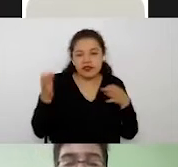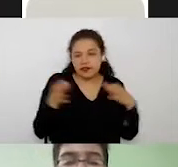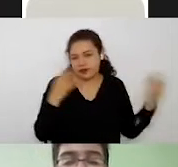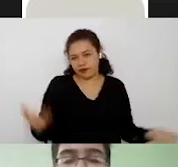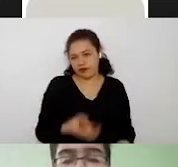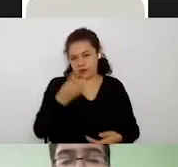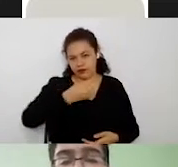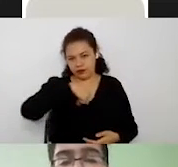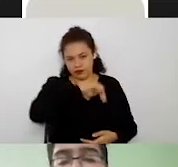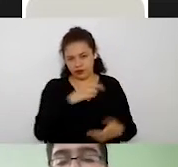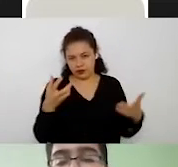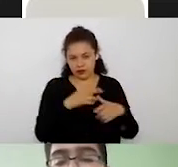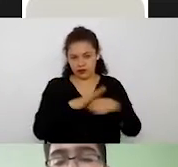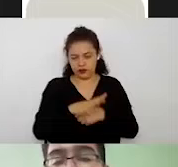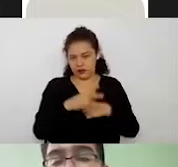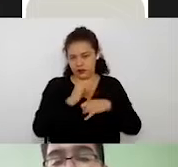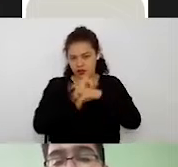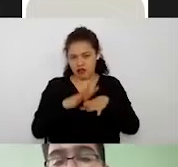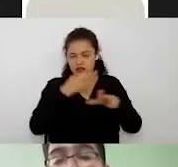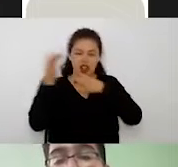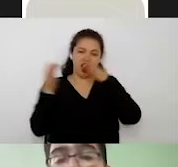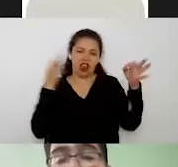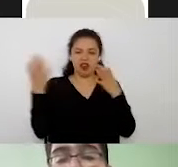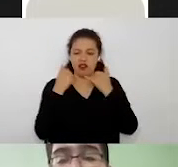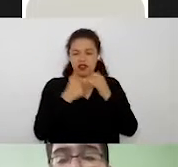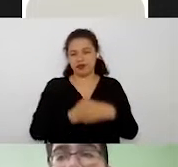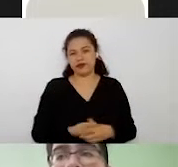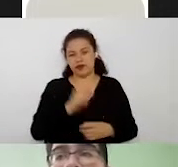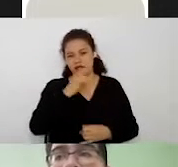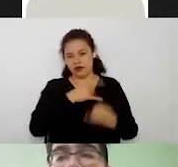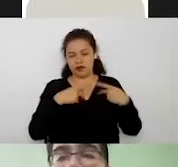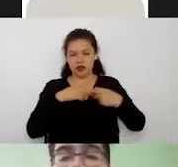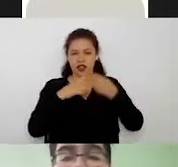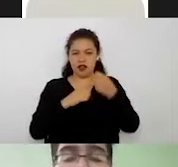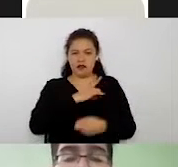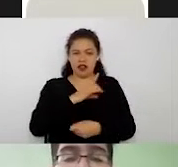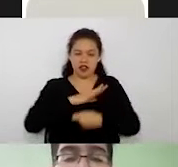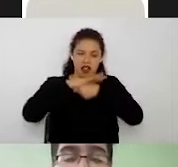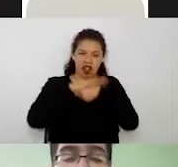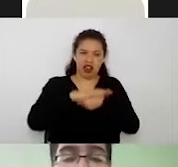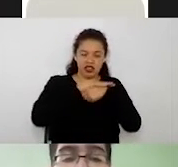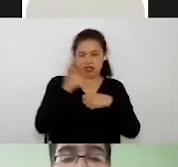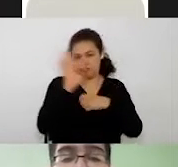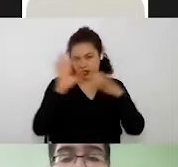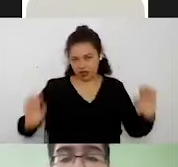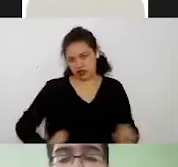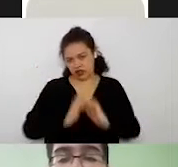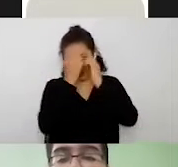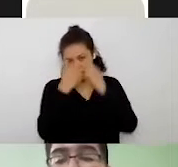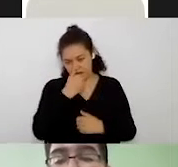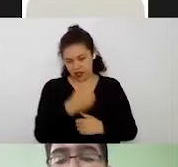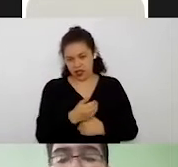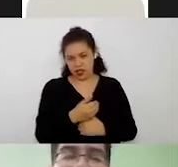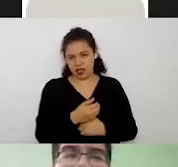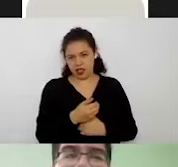lo que hacemos es igual sembrar la desinformación y sembrar el pánico. ¿Y qué podría llegar en caso de emergencia? En caso de una emergencia, a que